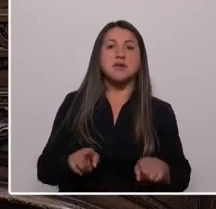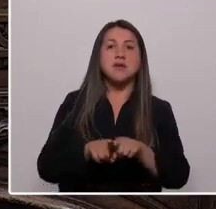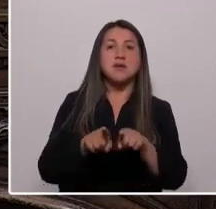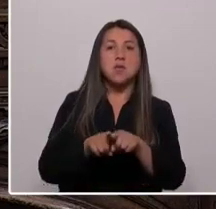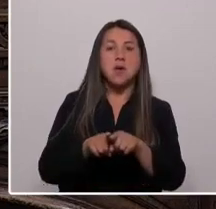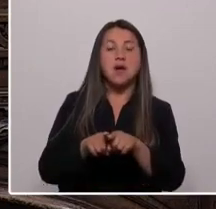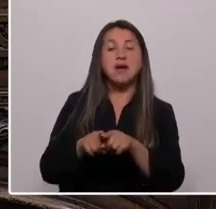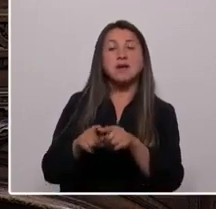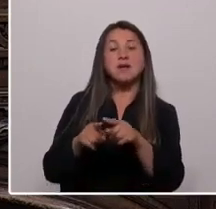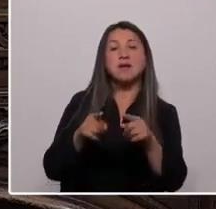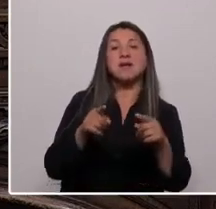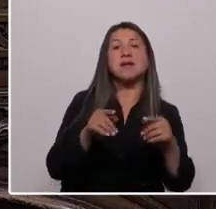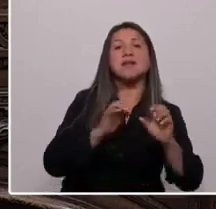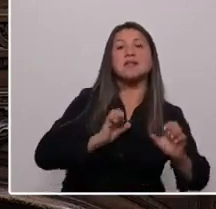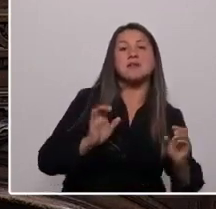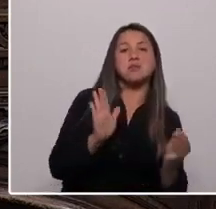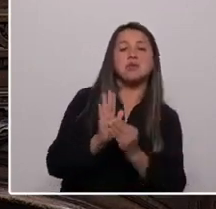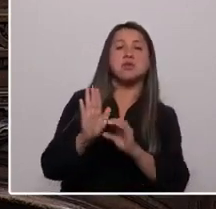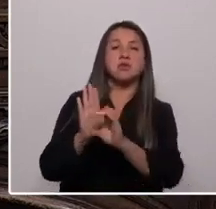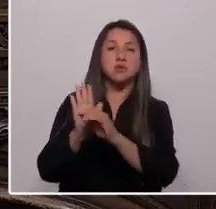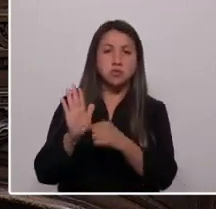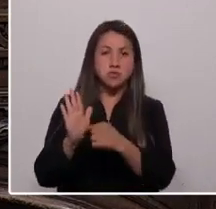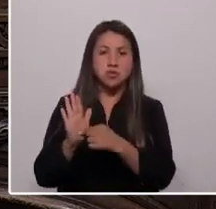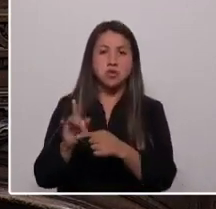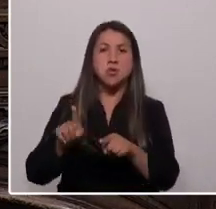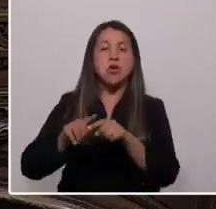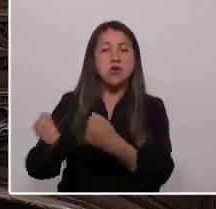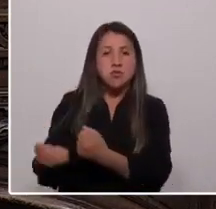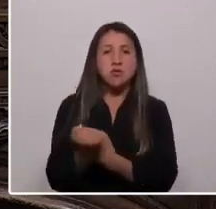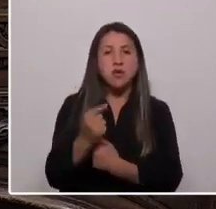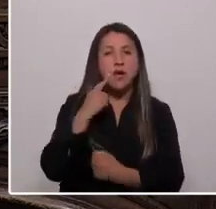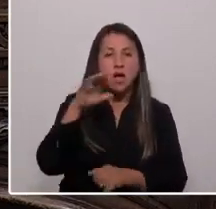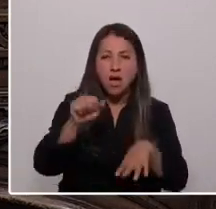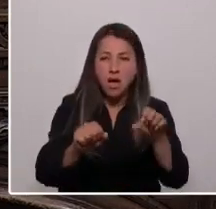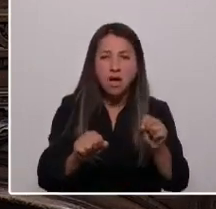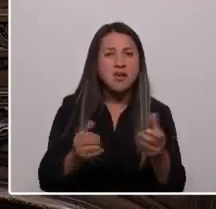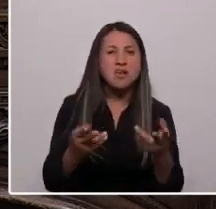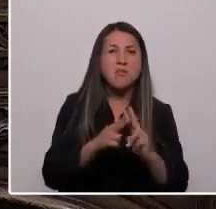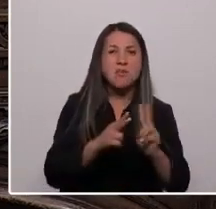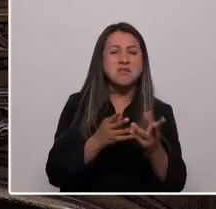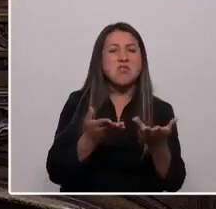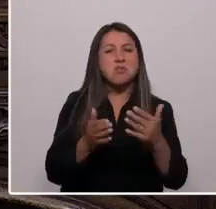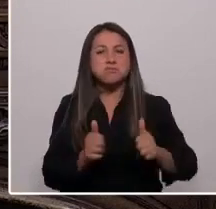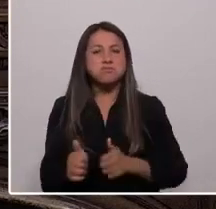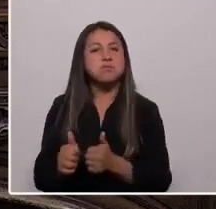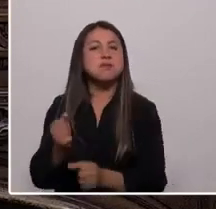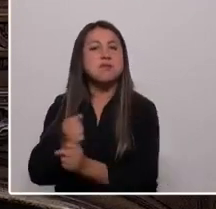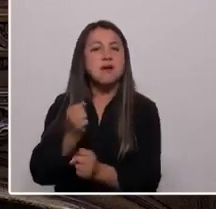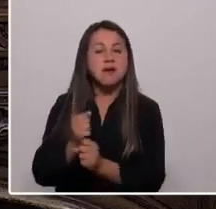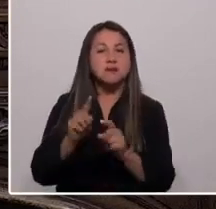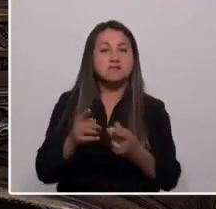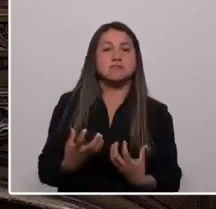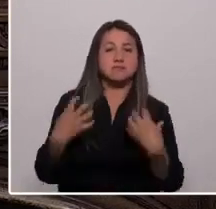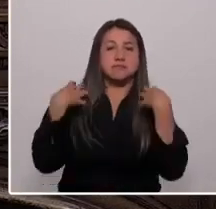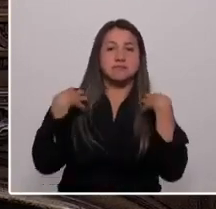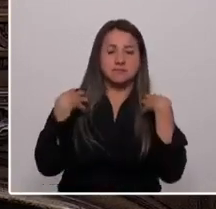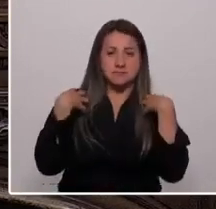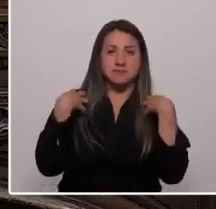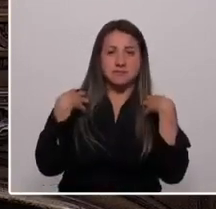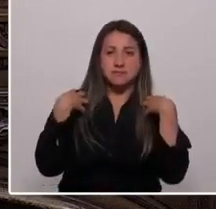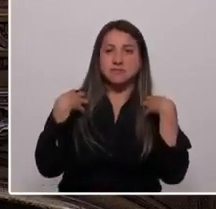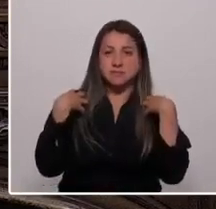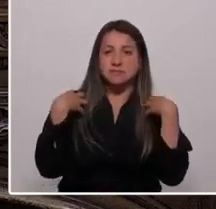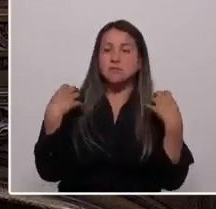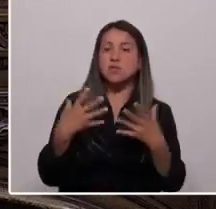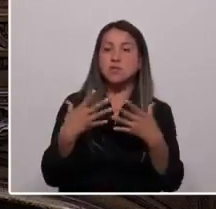porque creo que ella nos ayudará a identificar las líneas de acción que nos permitirán asumir con responsabilidad en el